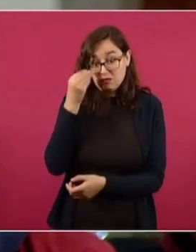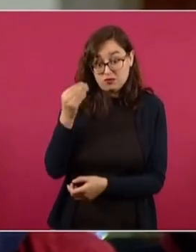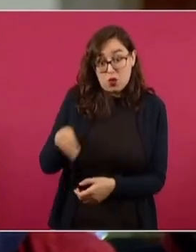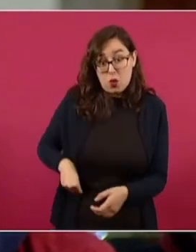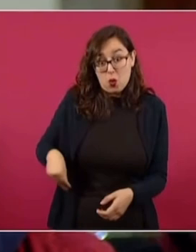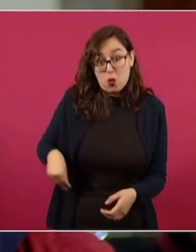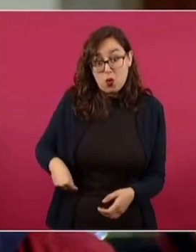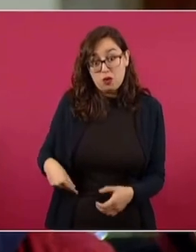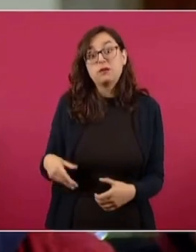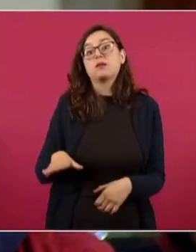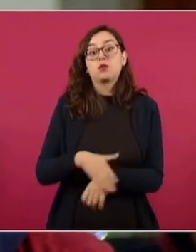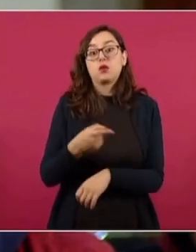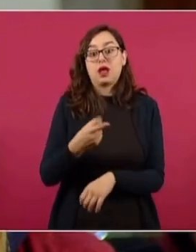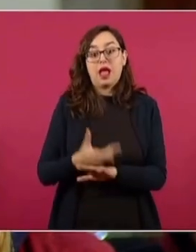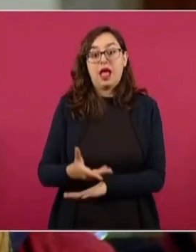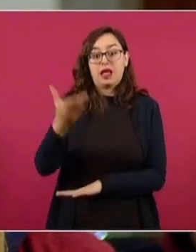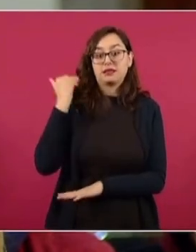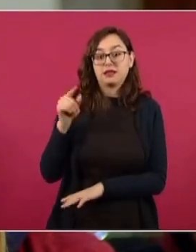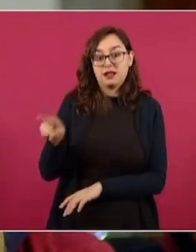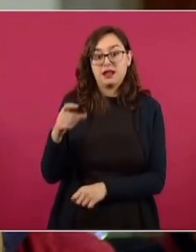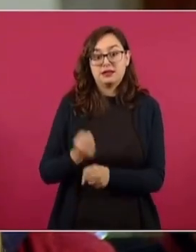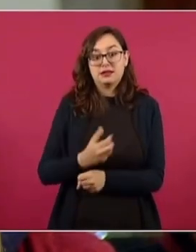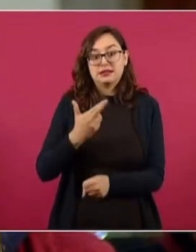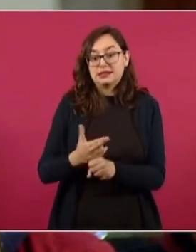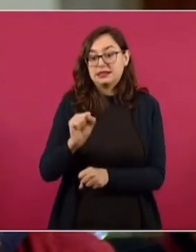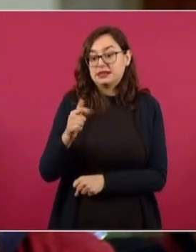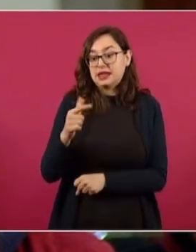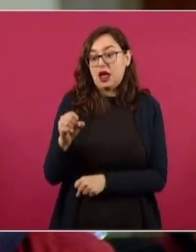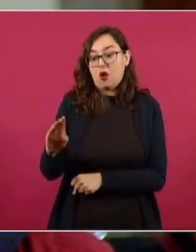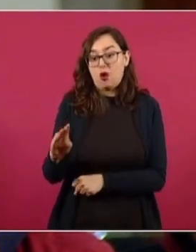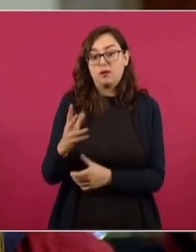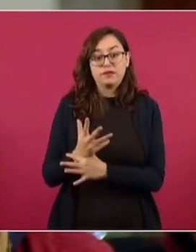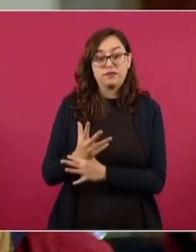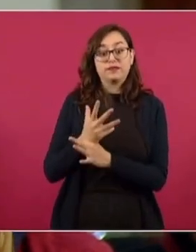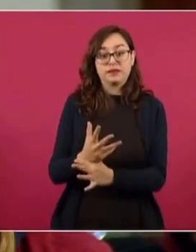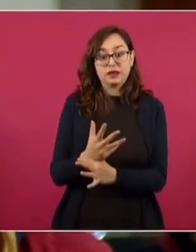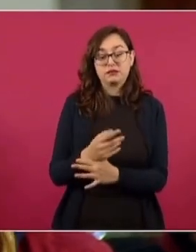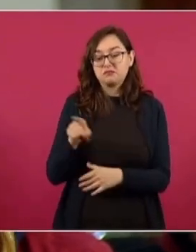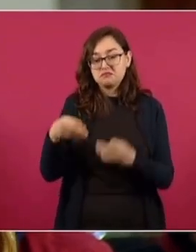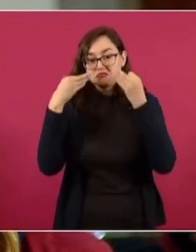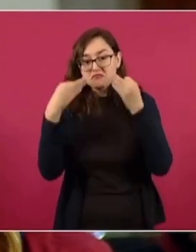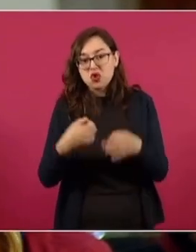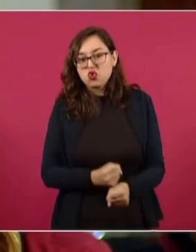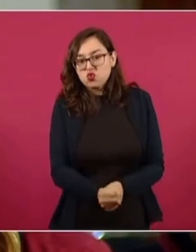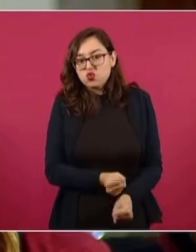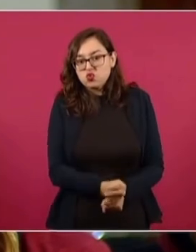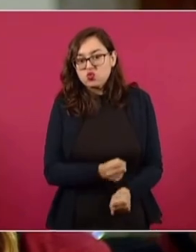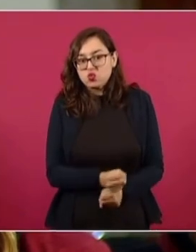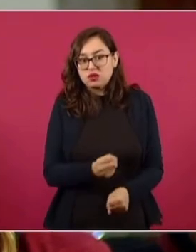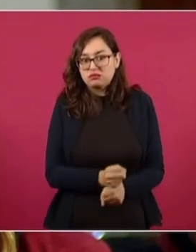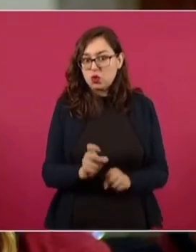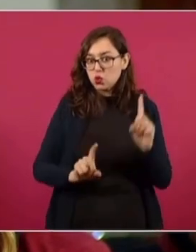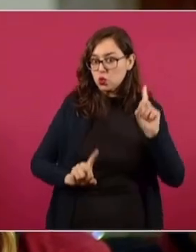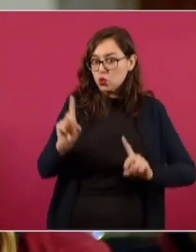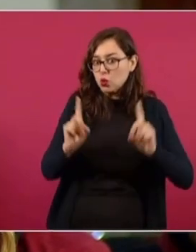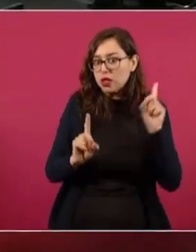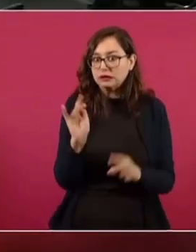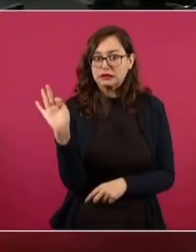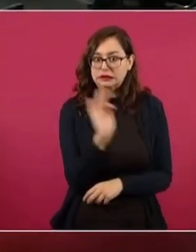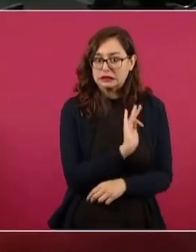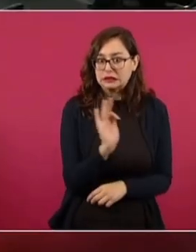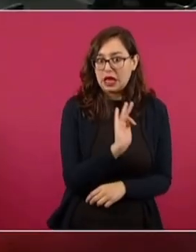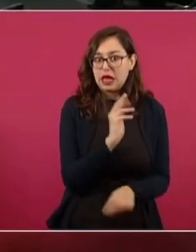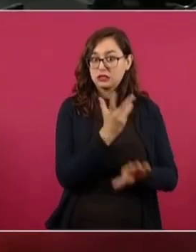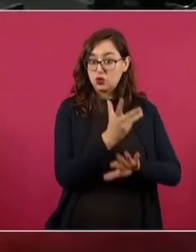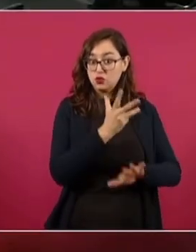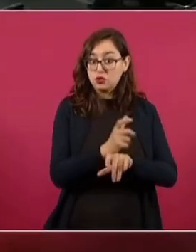algunos documentos, hay algunos escritos, hay informes que mencionan que incluso él estuvo presente en esa tortura. ¿Hay esta incertidumbre de que pueda ser llamado a la